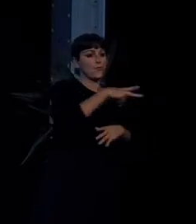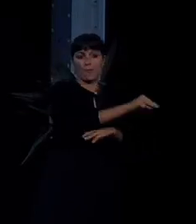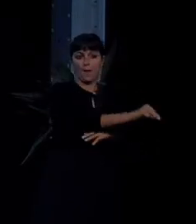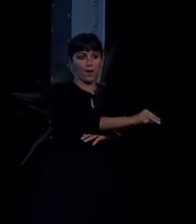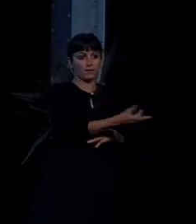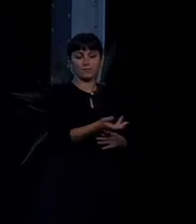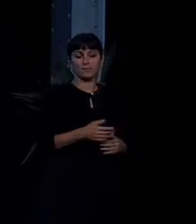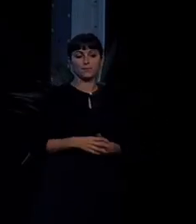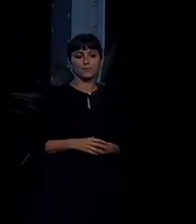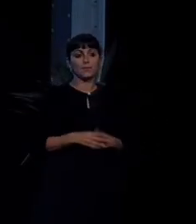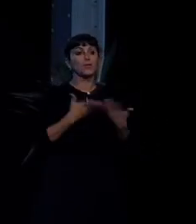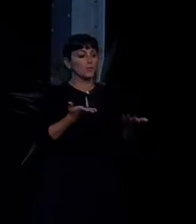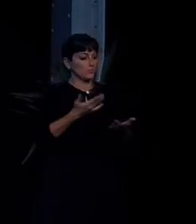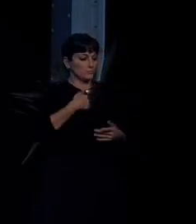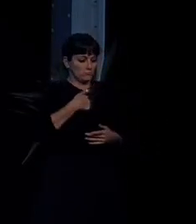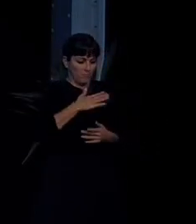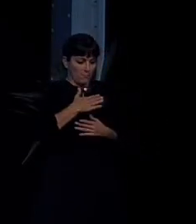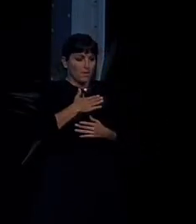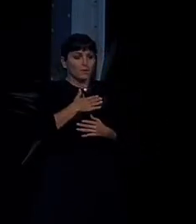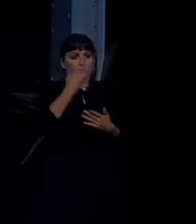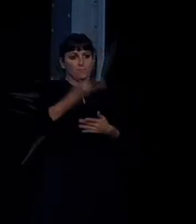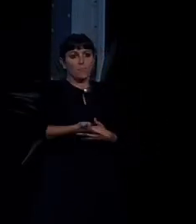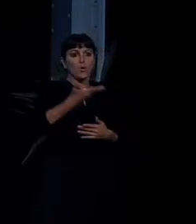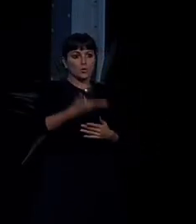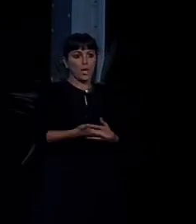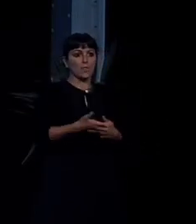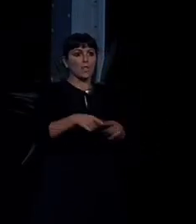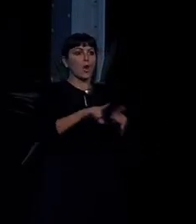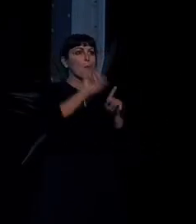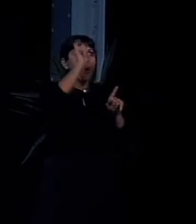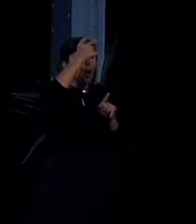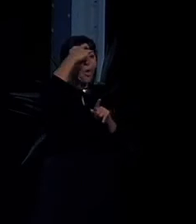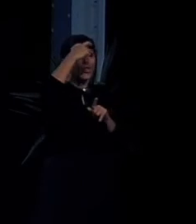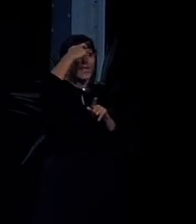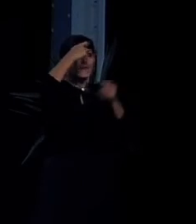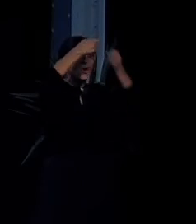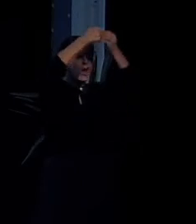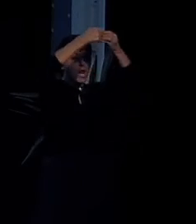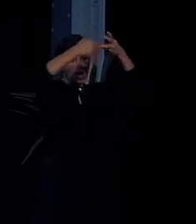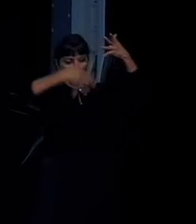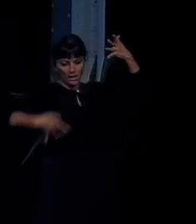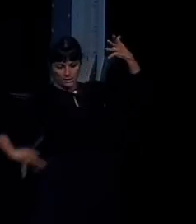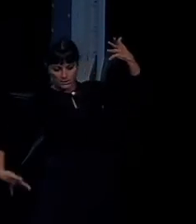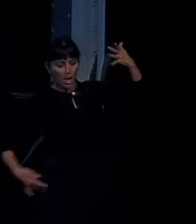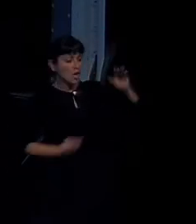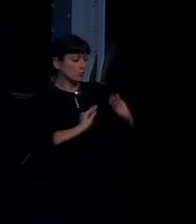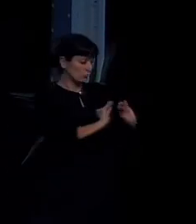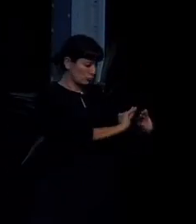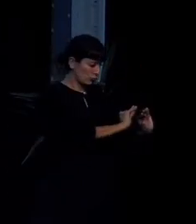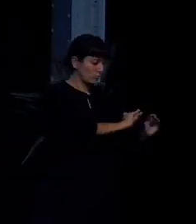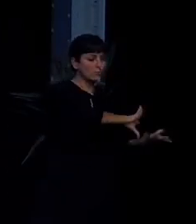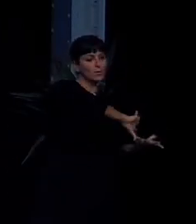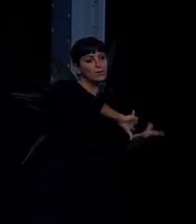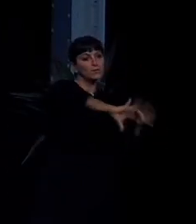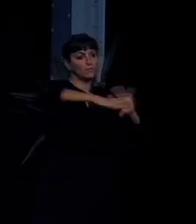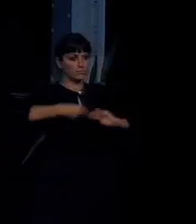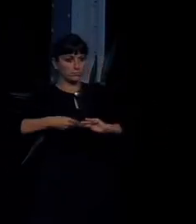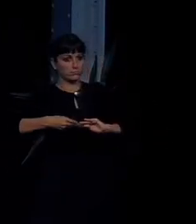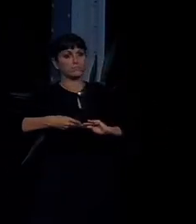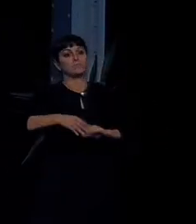mí era importante hacer una expropiación feminista de conceptos, coger sus conceptos y poder articularlos